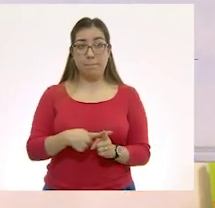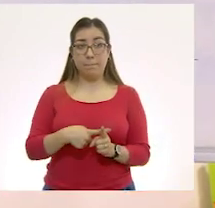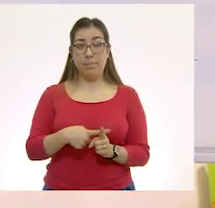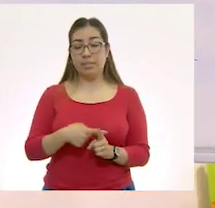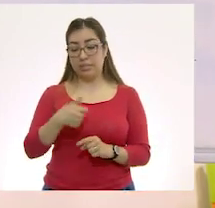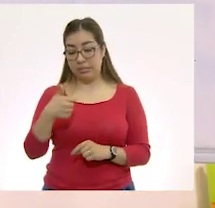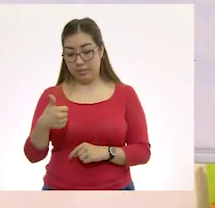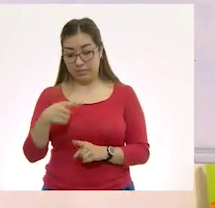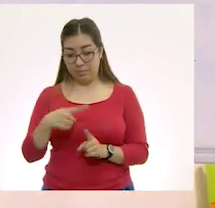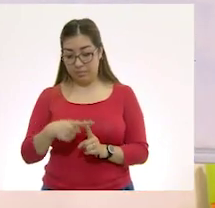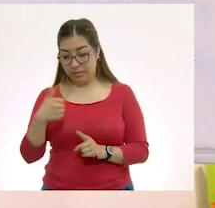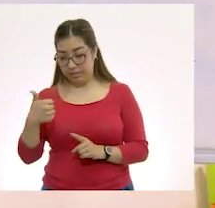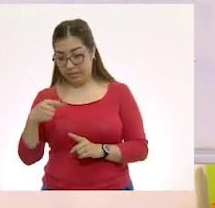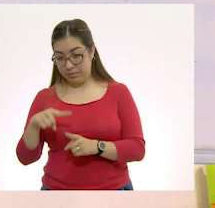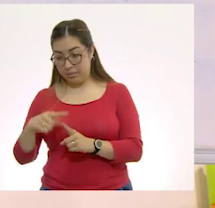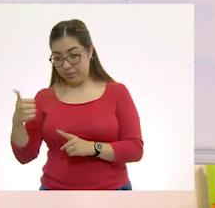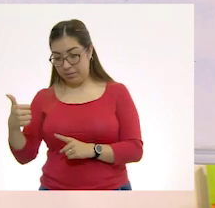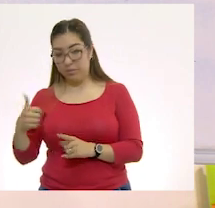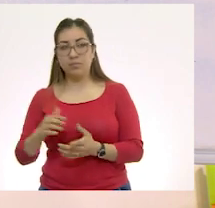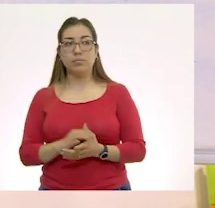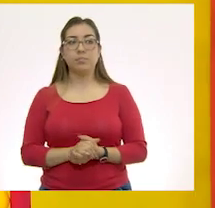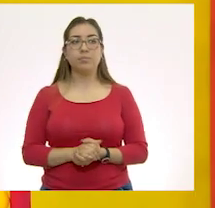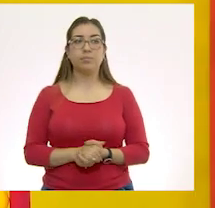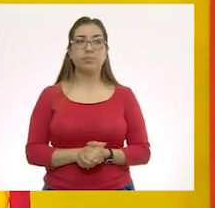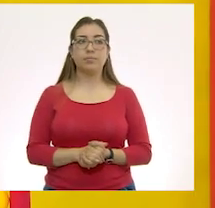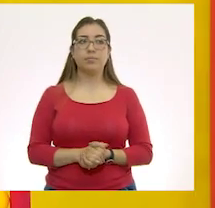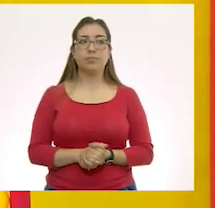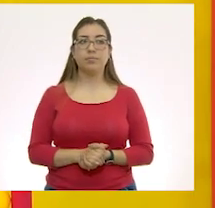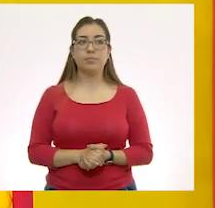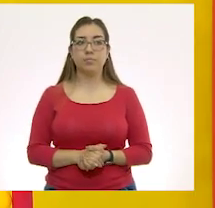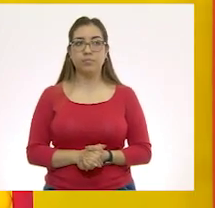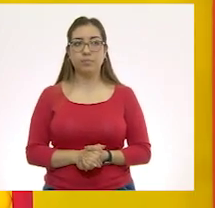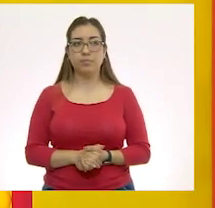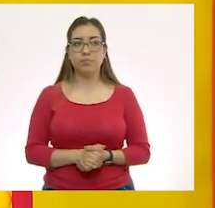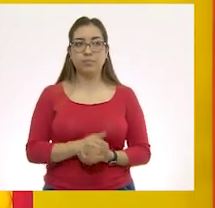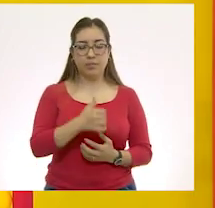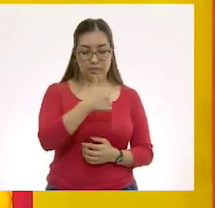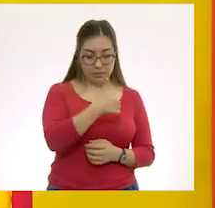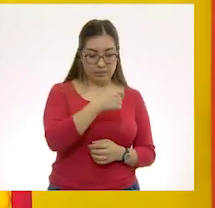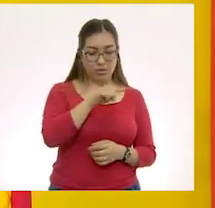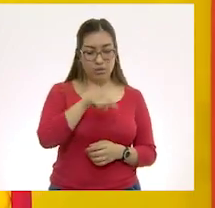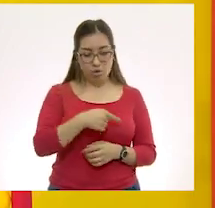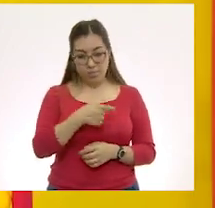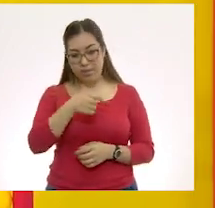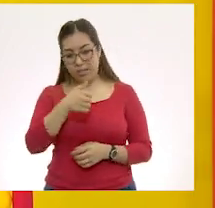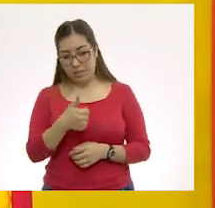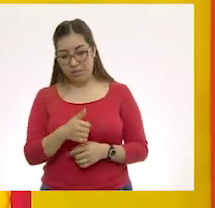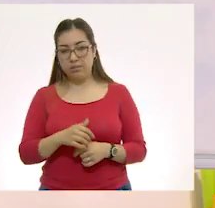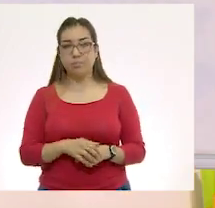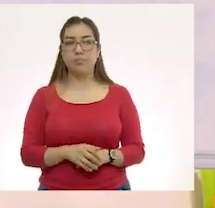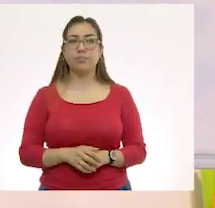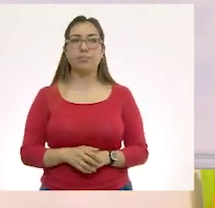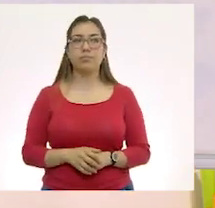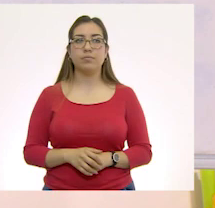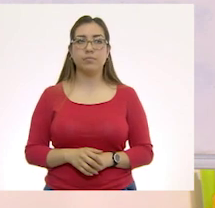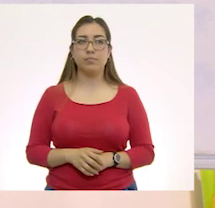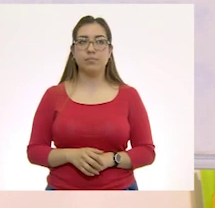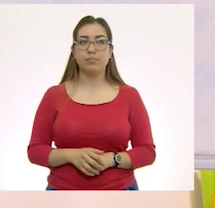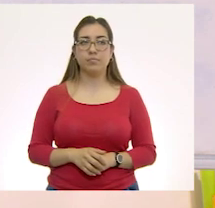666 más 6 y entonces ya puedes anotar ahí se toma el número siguiente 6